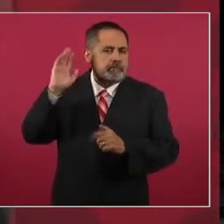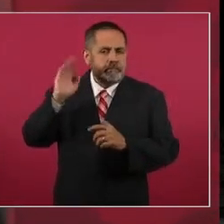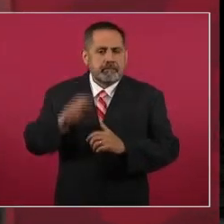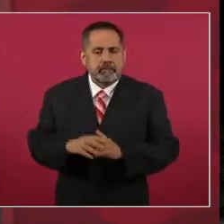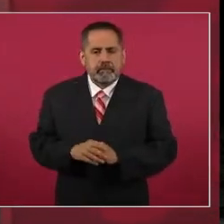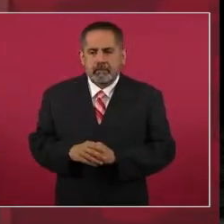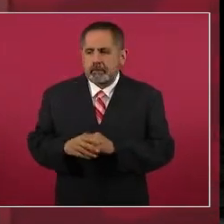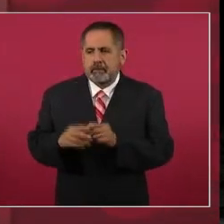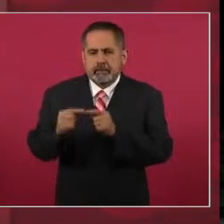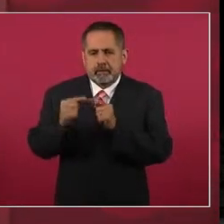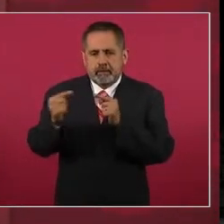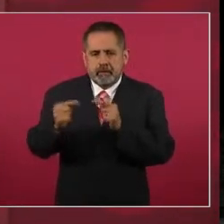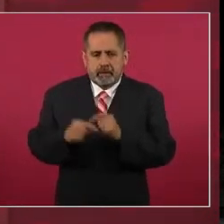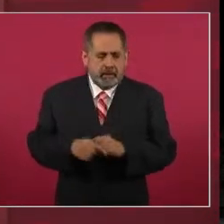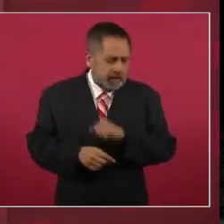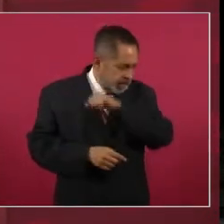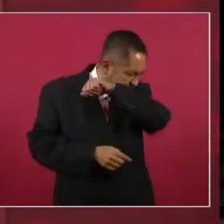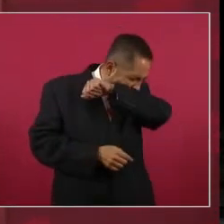proposición